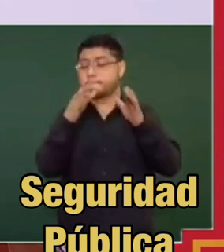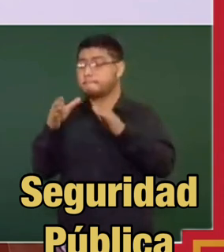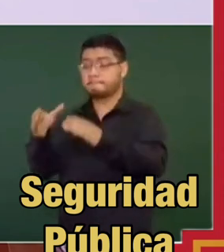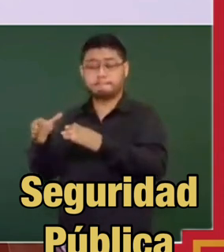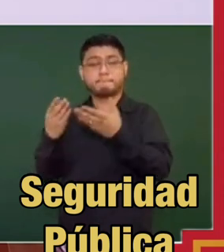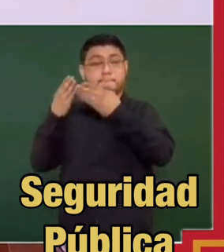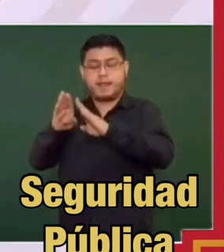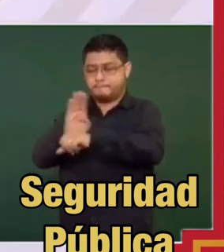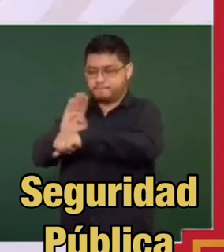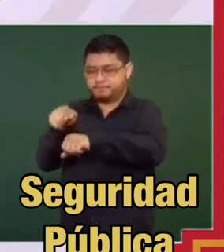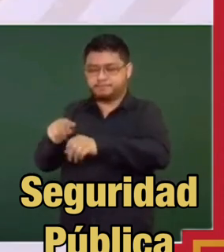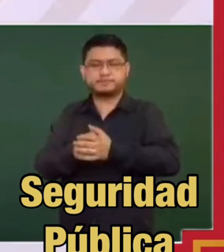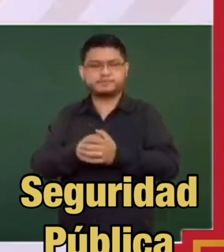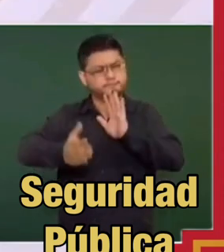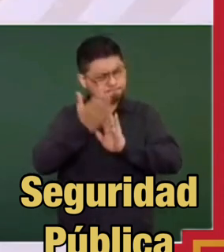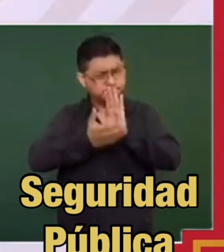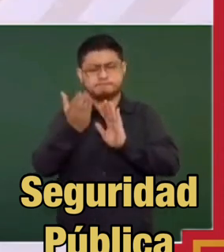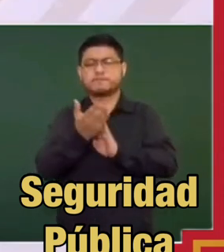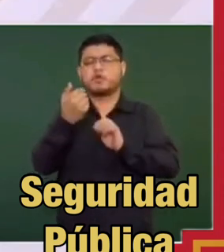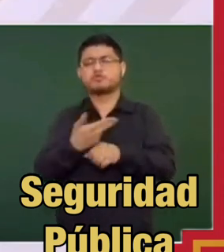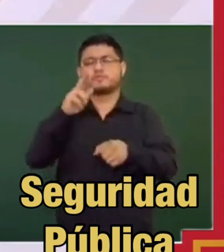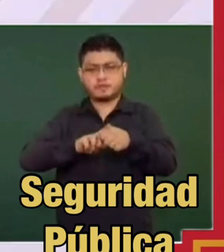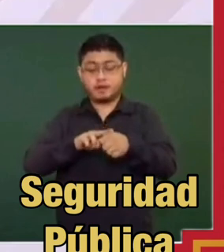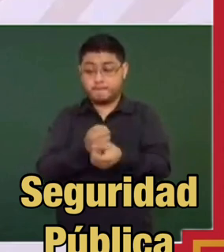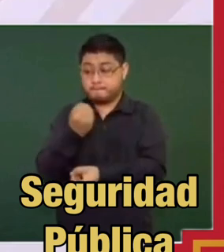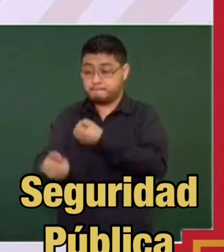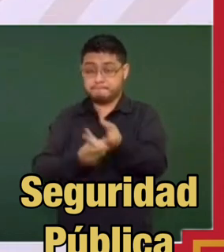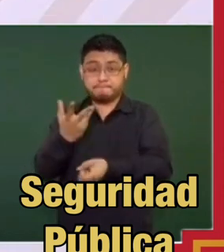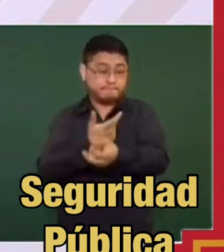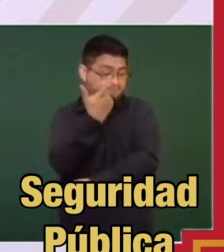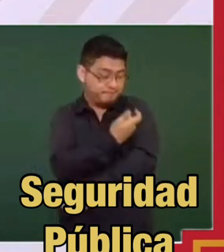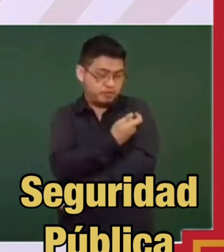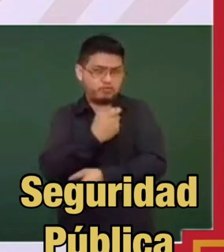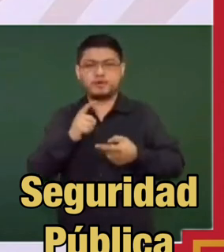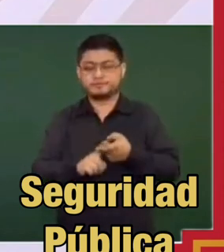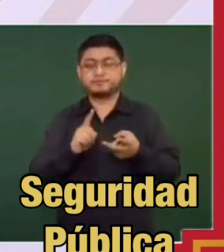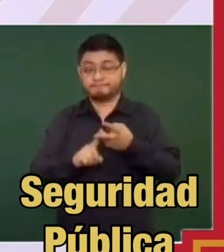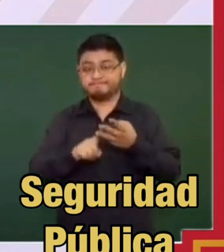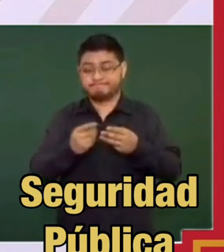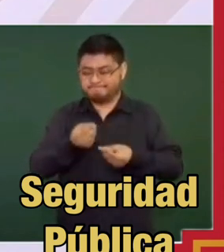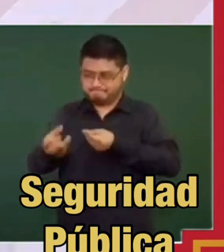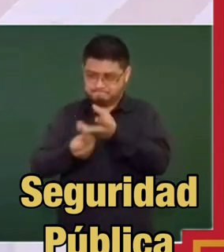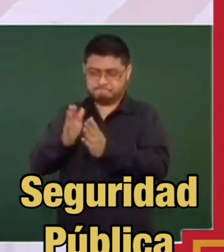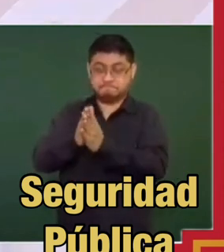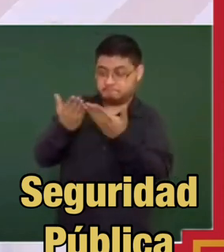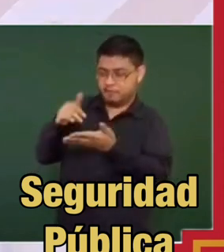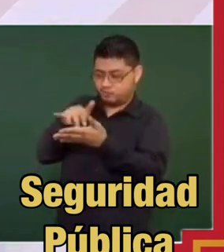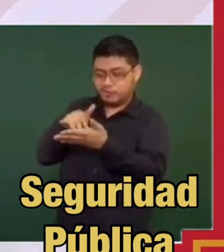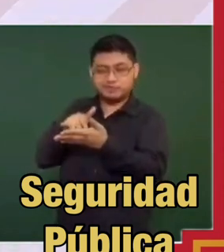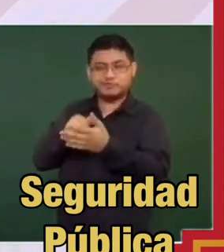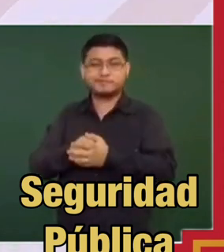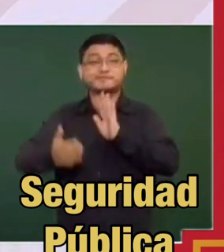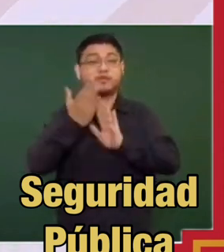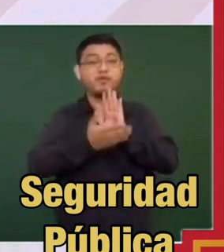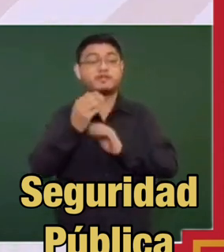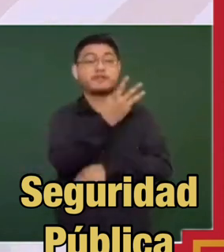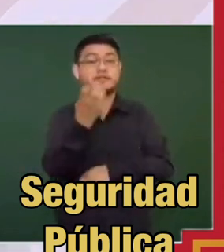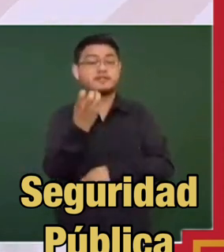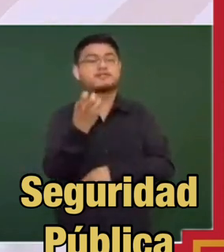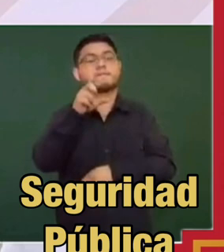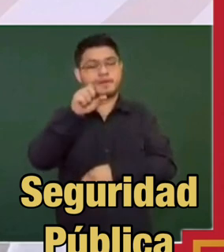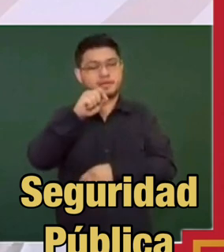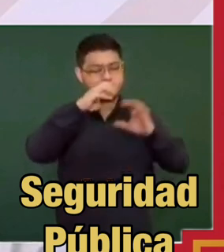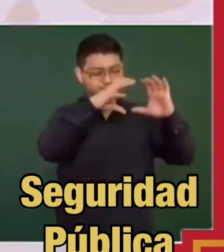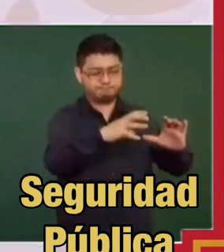Bienestar, en la edificación de hospitales, distribución y aplicación de vacunas, en la entrega de libros de texto, en la construcción de 320